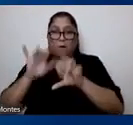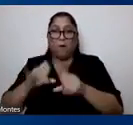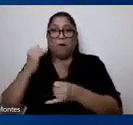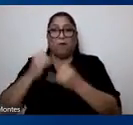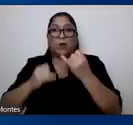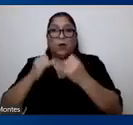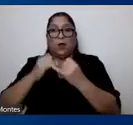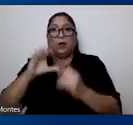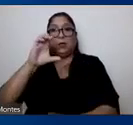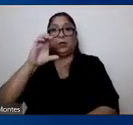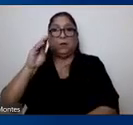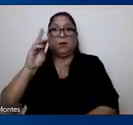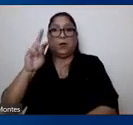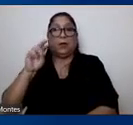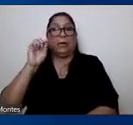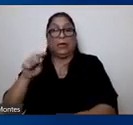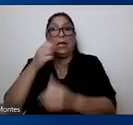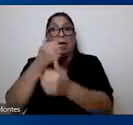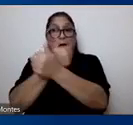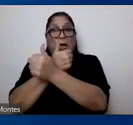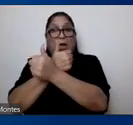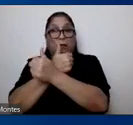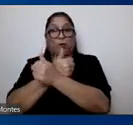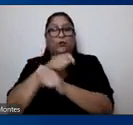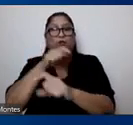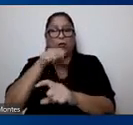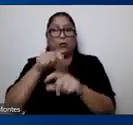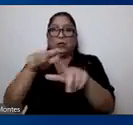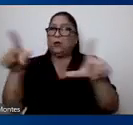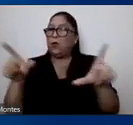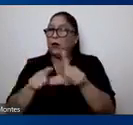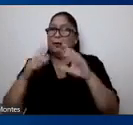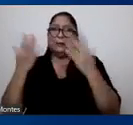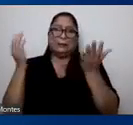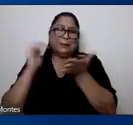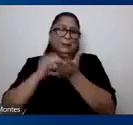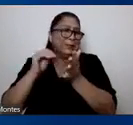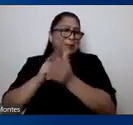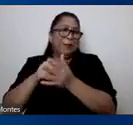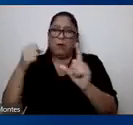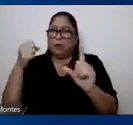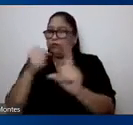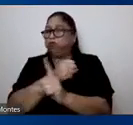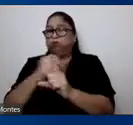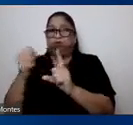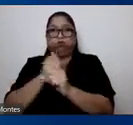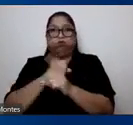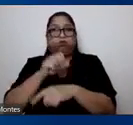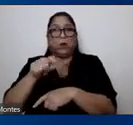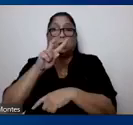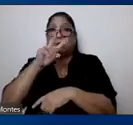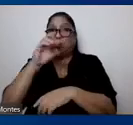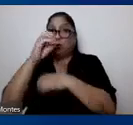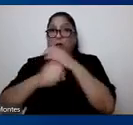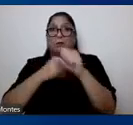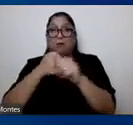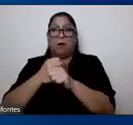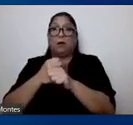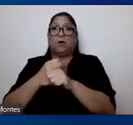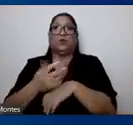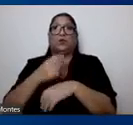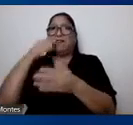CBR, que Ayacucho es la región más golpeada en estos 20 años de conflicto. Hay